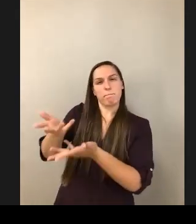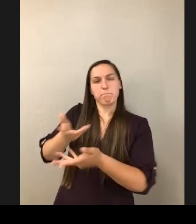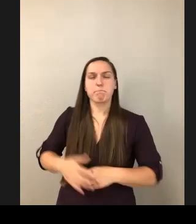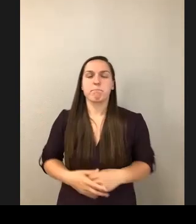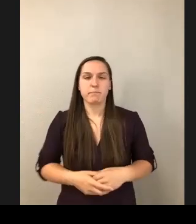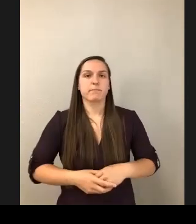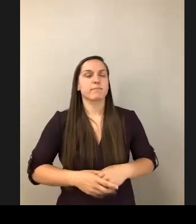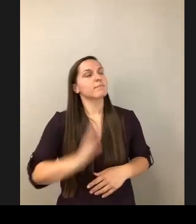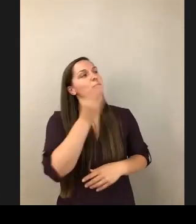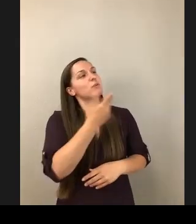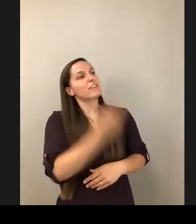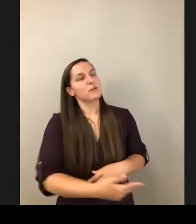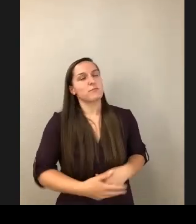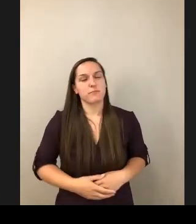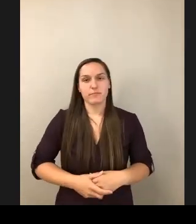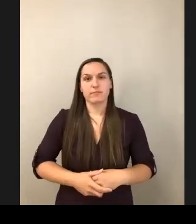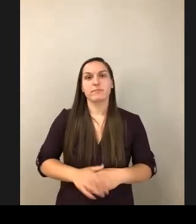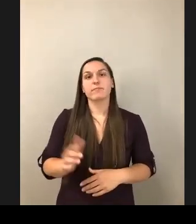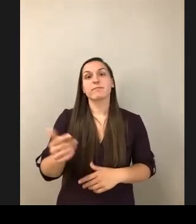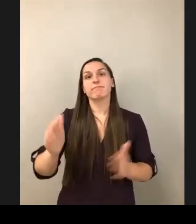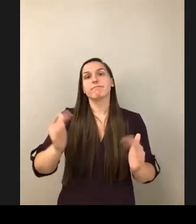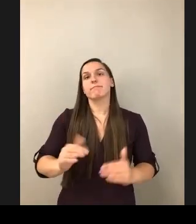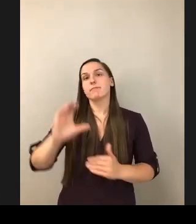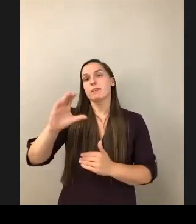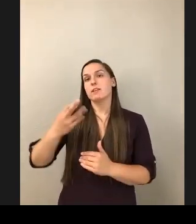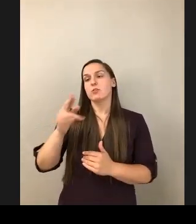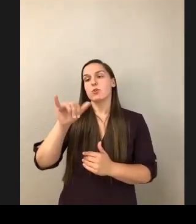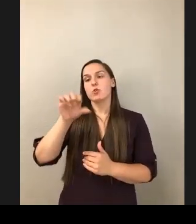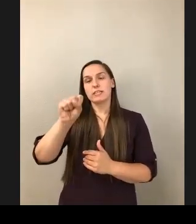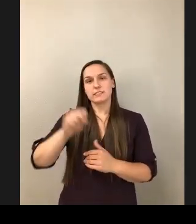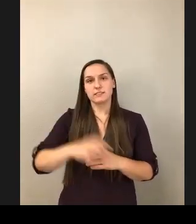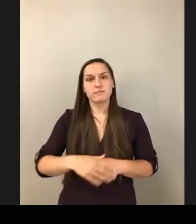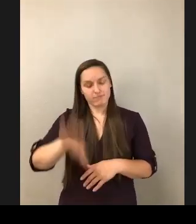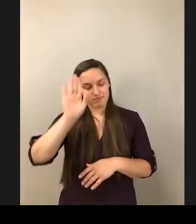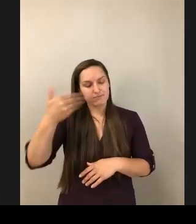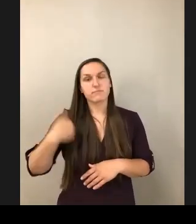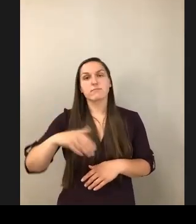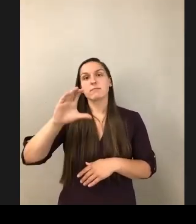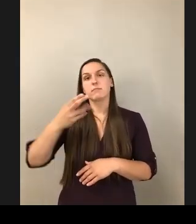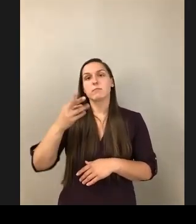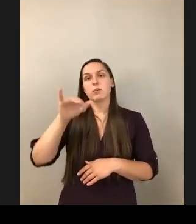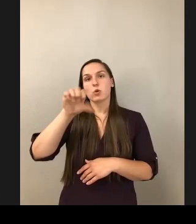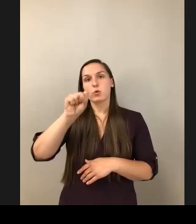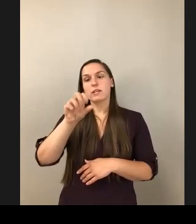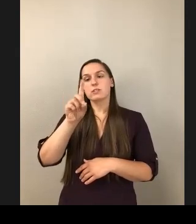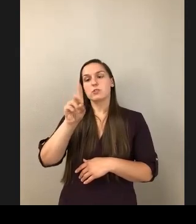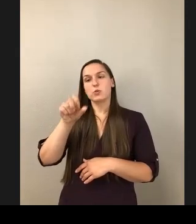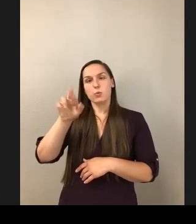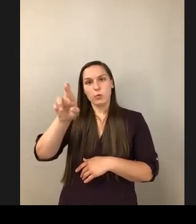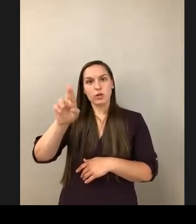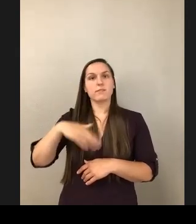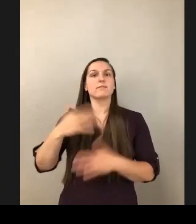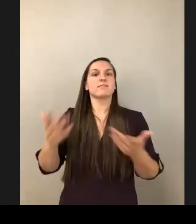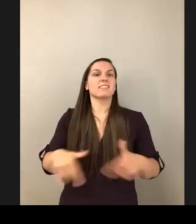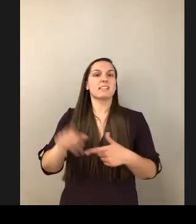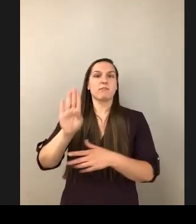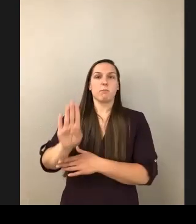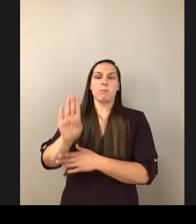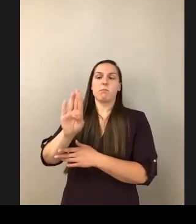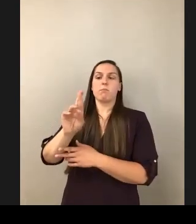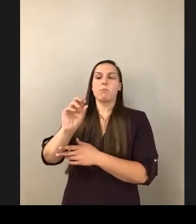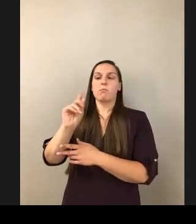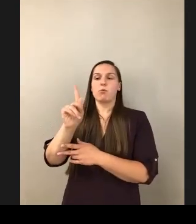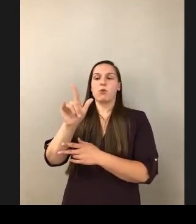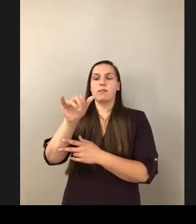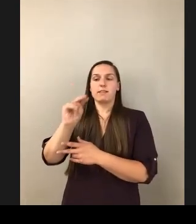la comunidad y la policía individualmente. Chris, hola, yo soy Chris Duer. Yo vivo en Brooklyn,